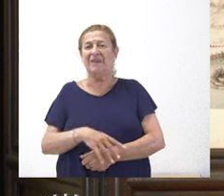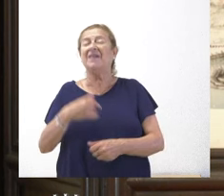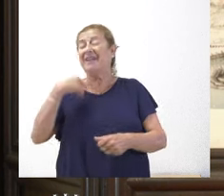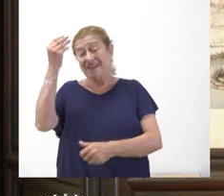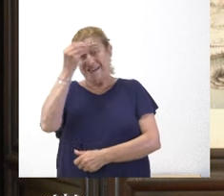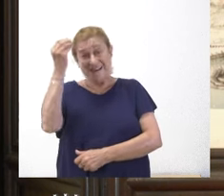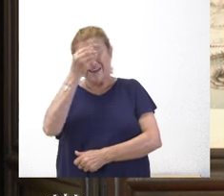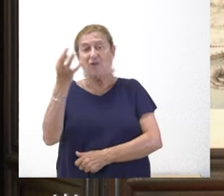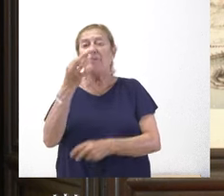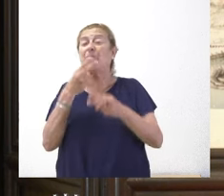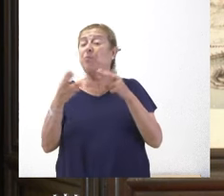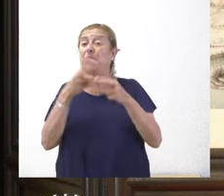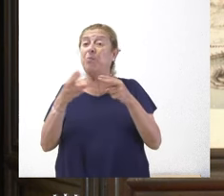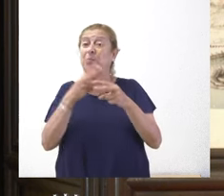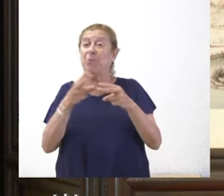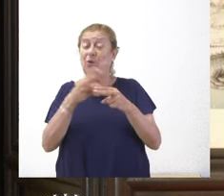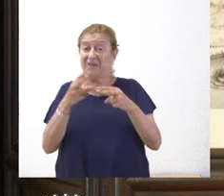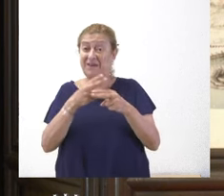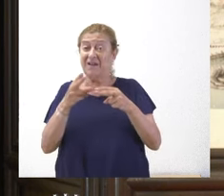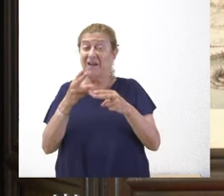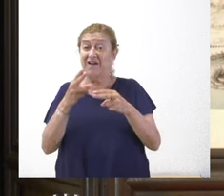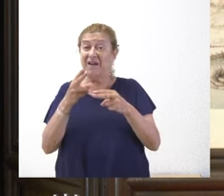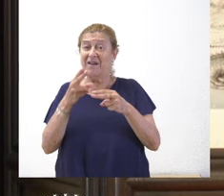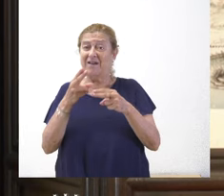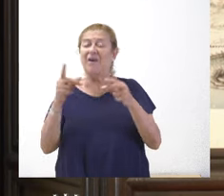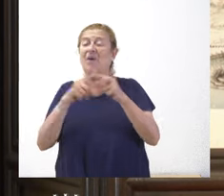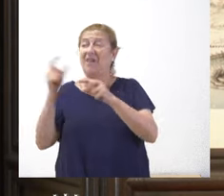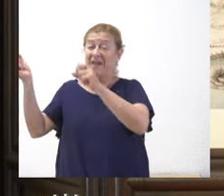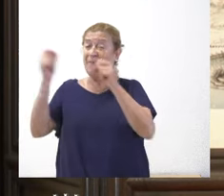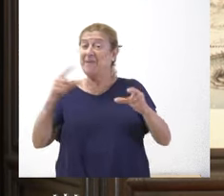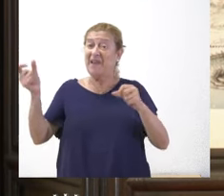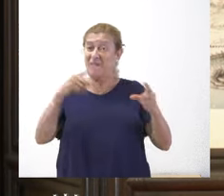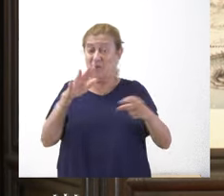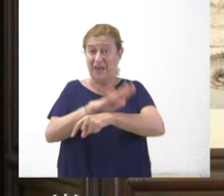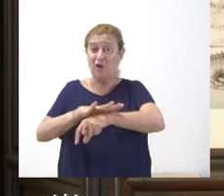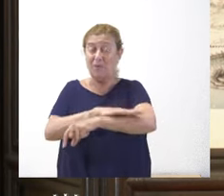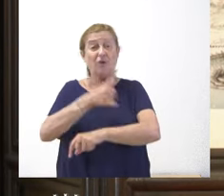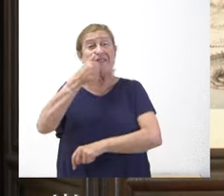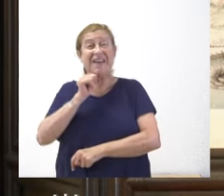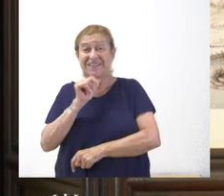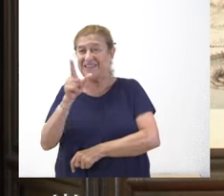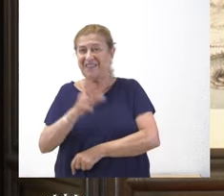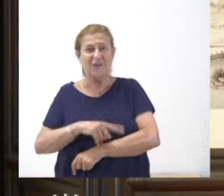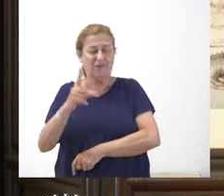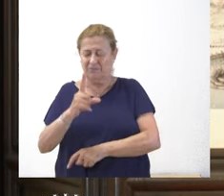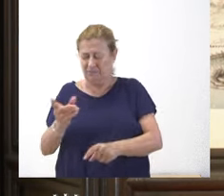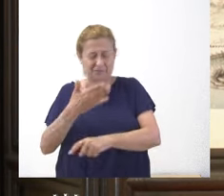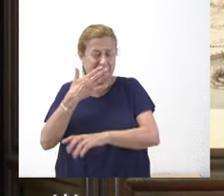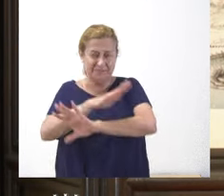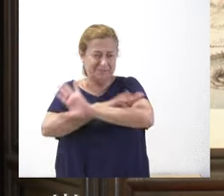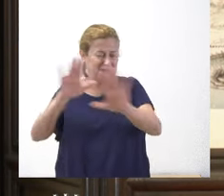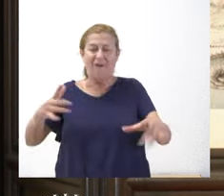creo que la política de inmigración del gobierno de Sánchez es un absoluto